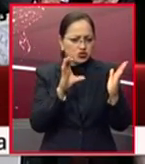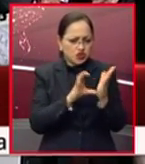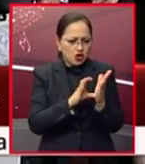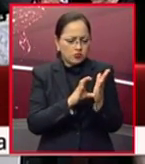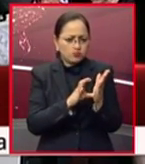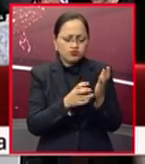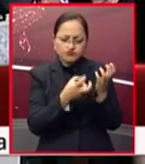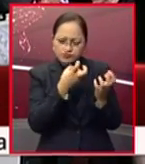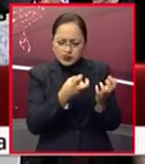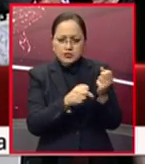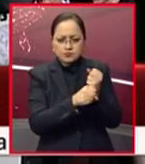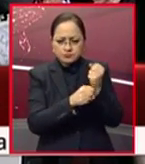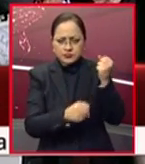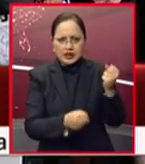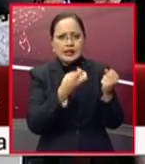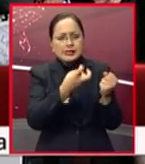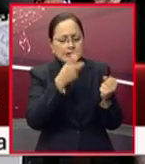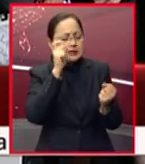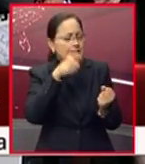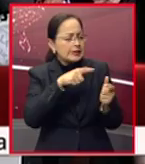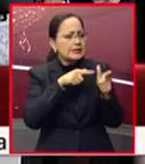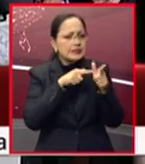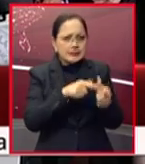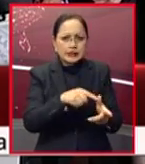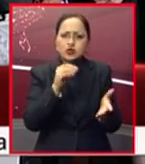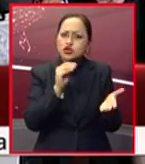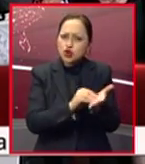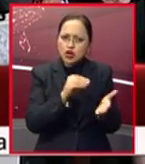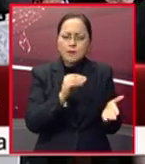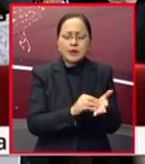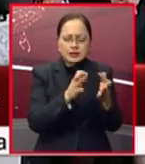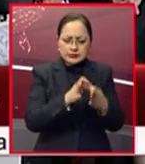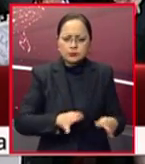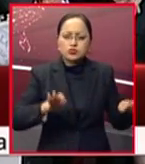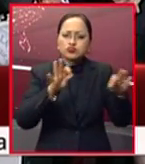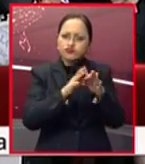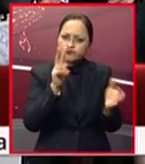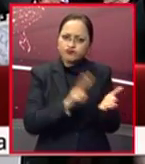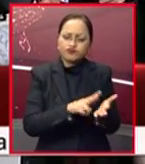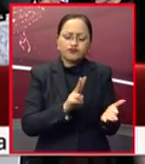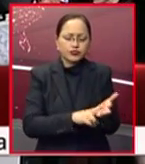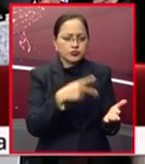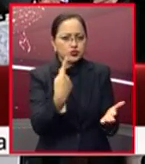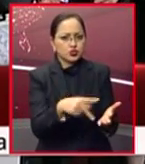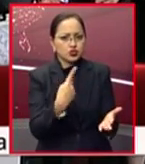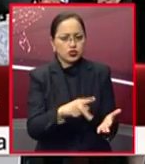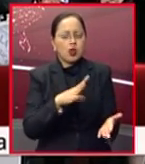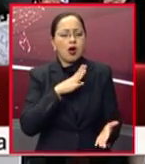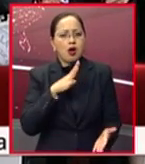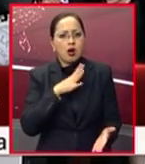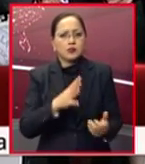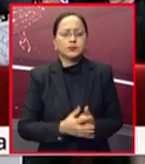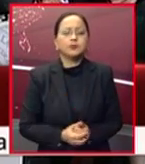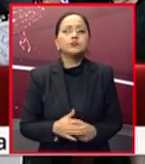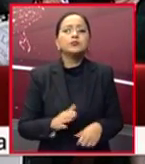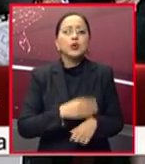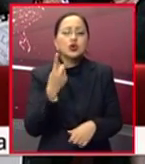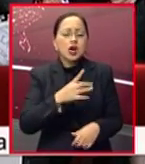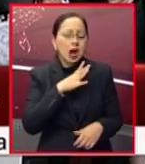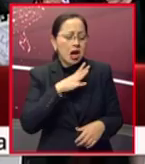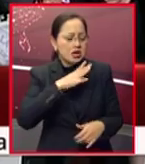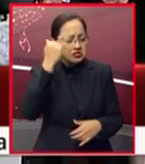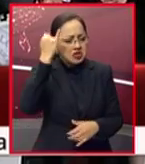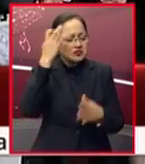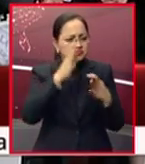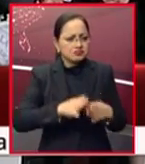nuestra Constitución y sigue teniendo vigor y valor. Porque principios fundamentales,